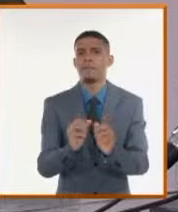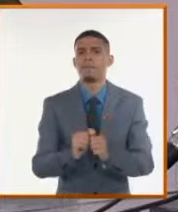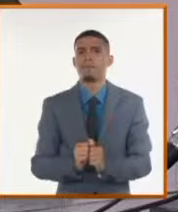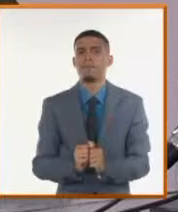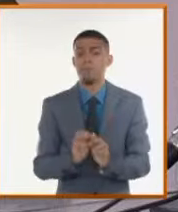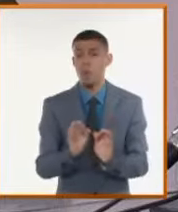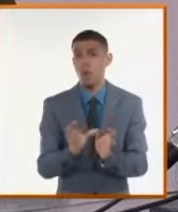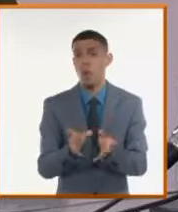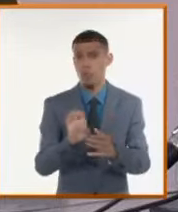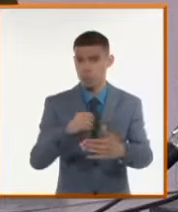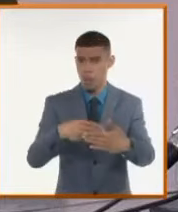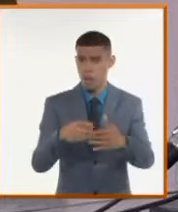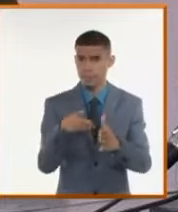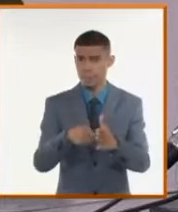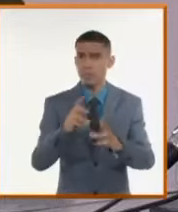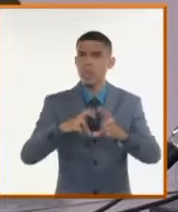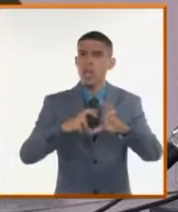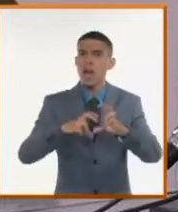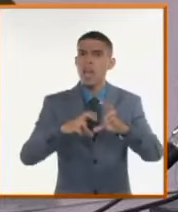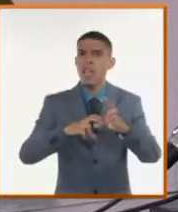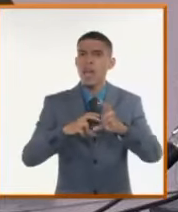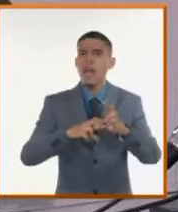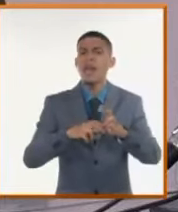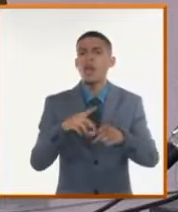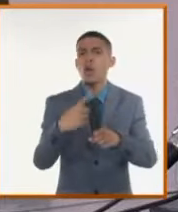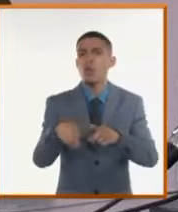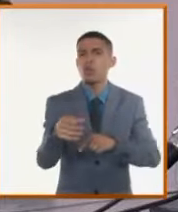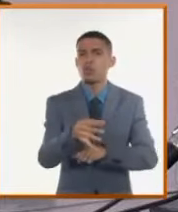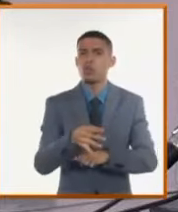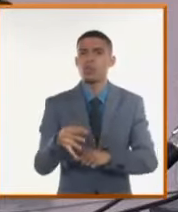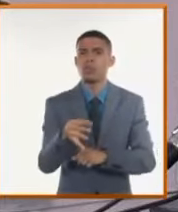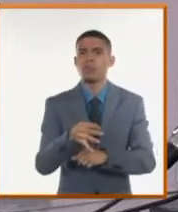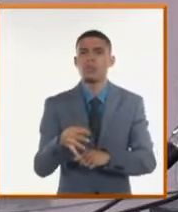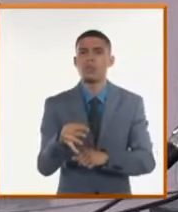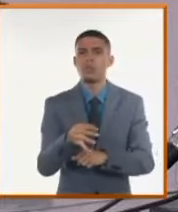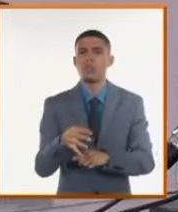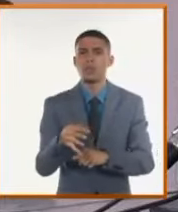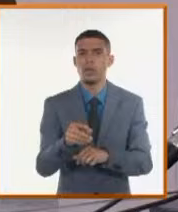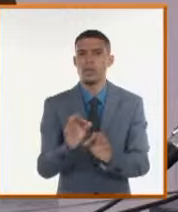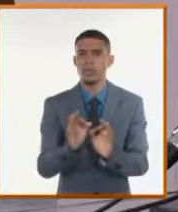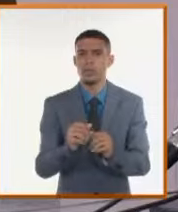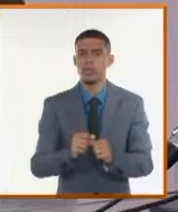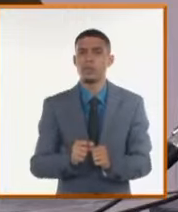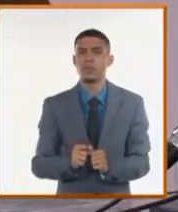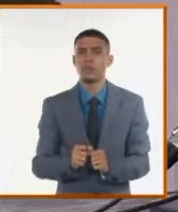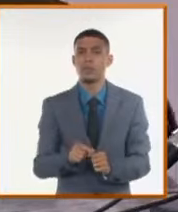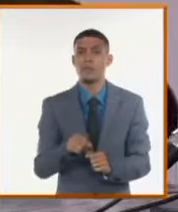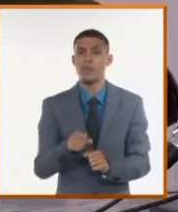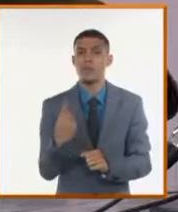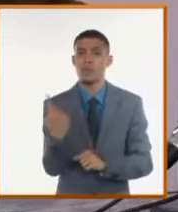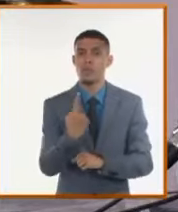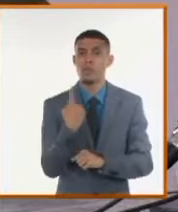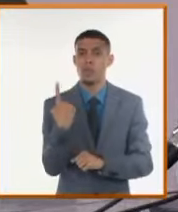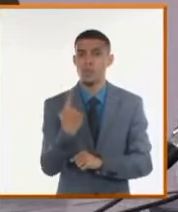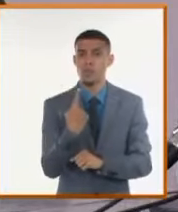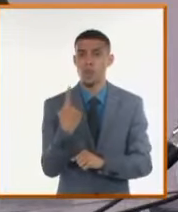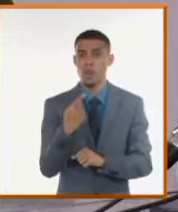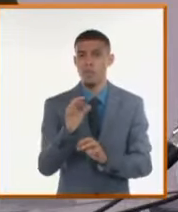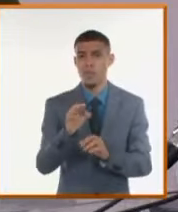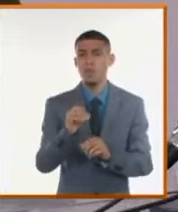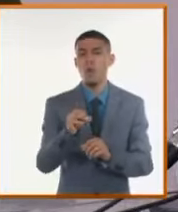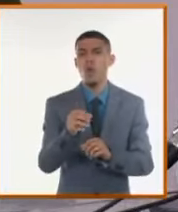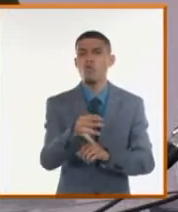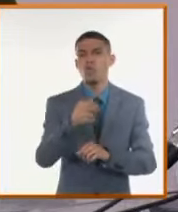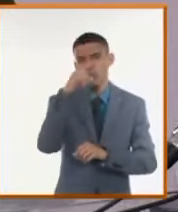ferrocarriles los talleres de Sagua la Grande también legendarios dentro del Sistema ferroviario Nacional y en el que se trabaja por